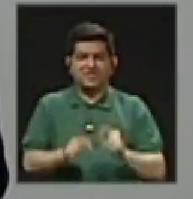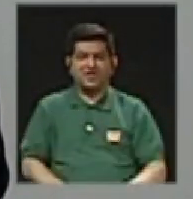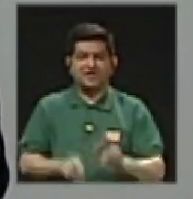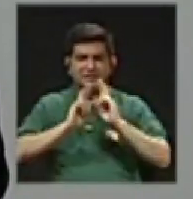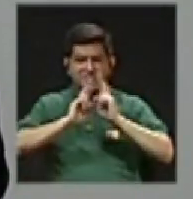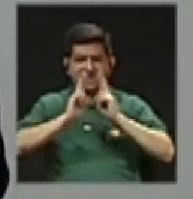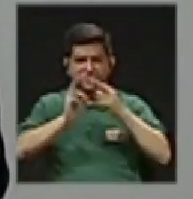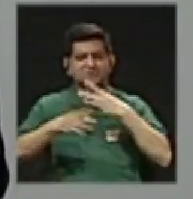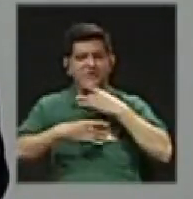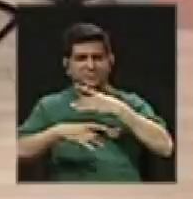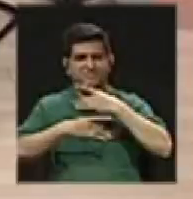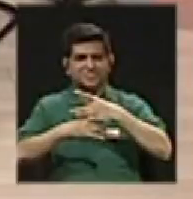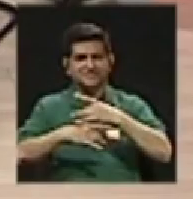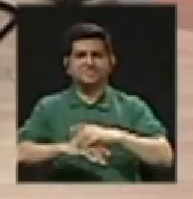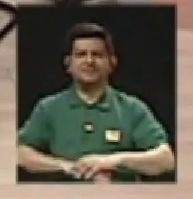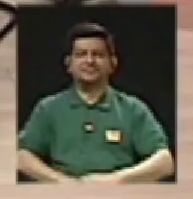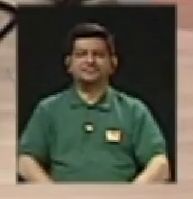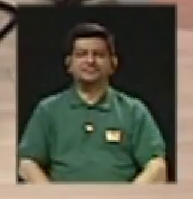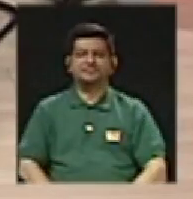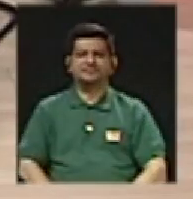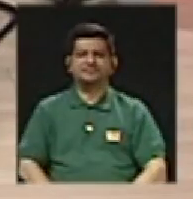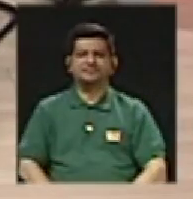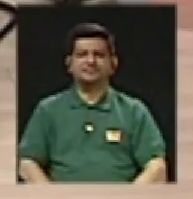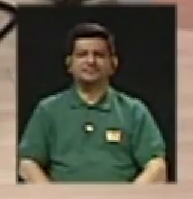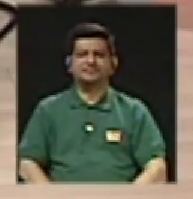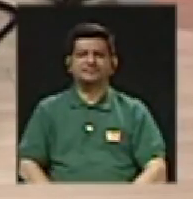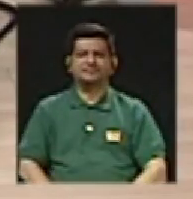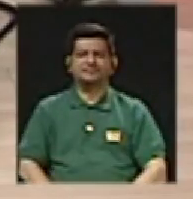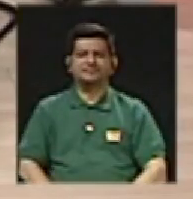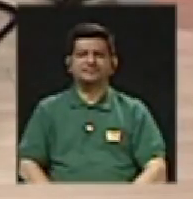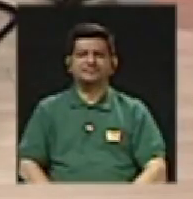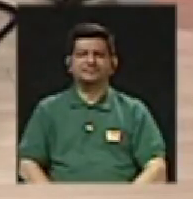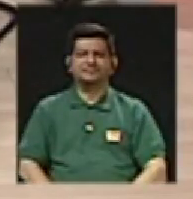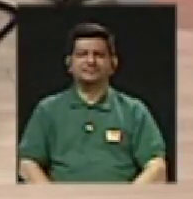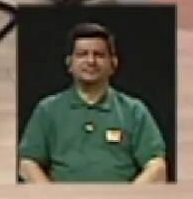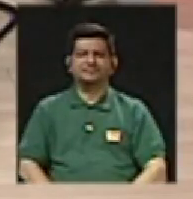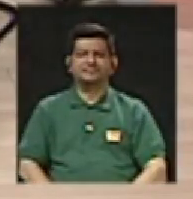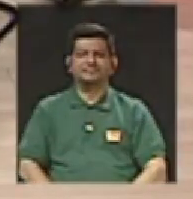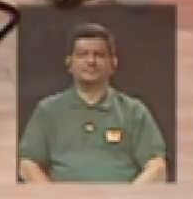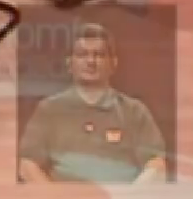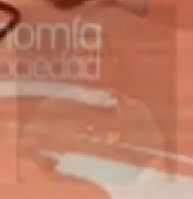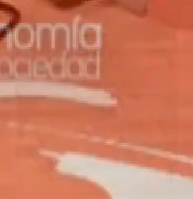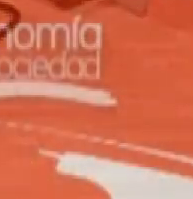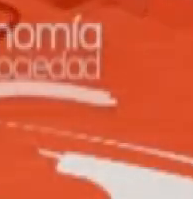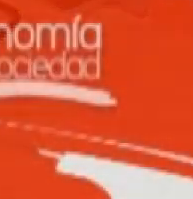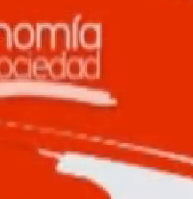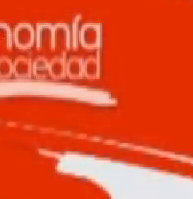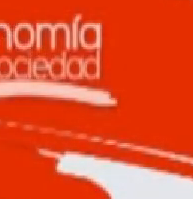resultados interesantes. Muchas gracias. Adelante. Muchas gracias.